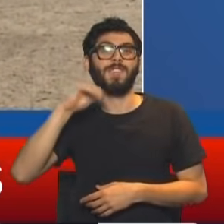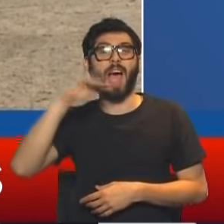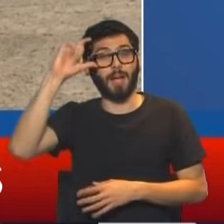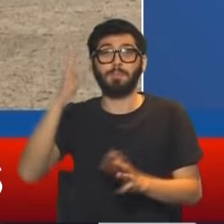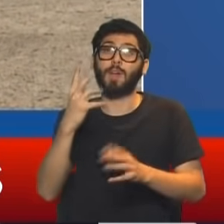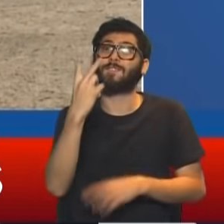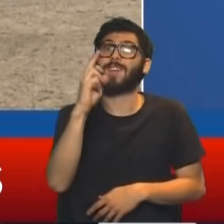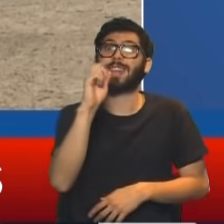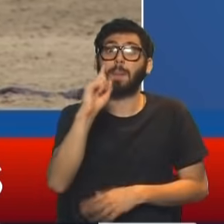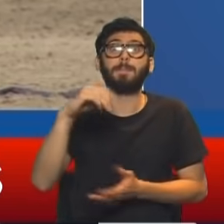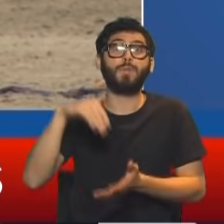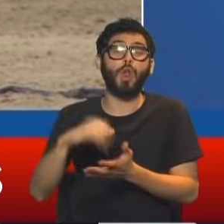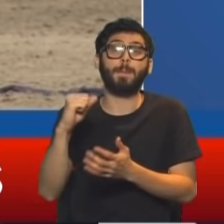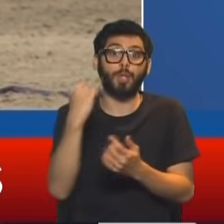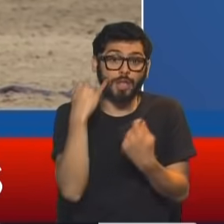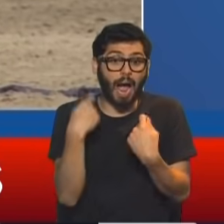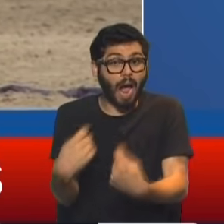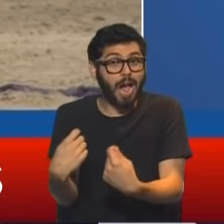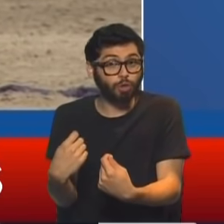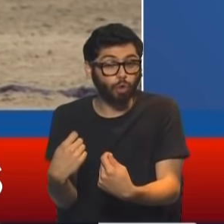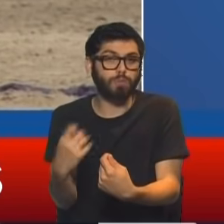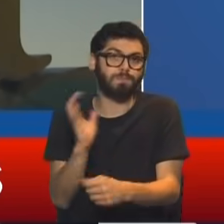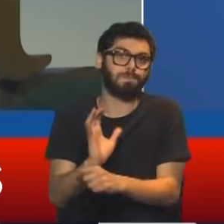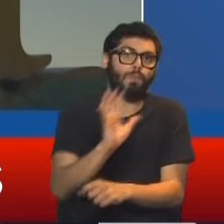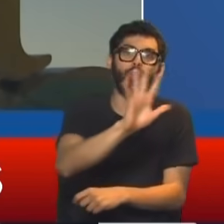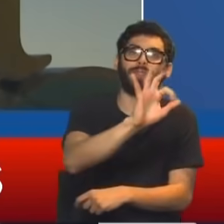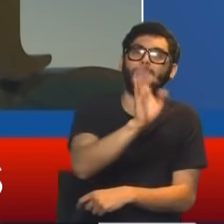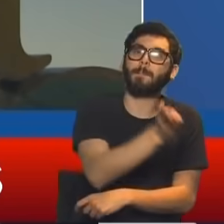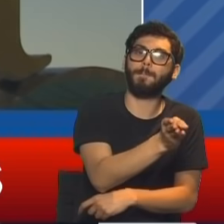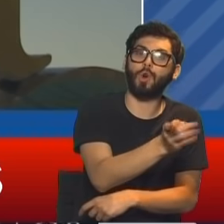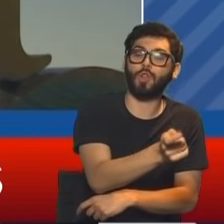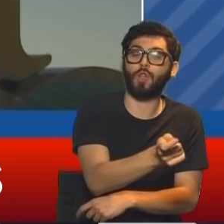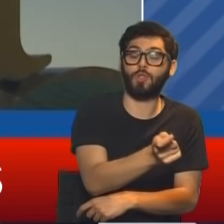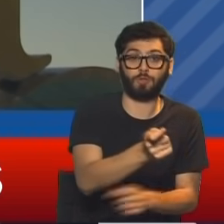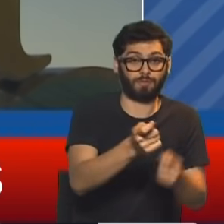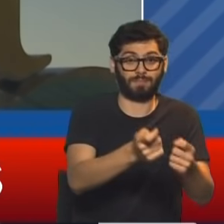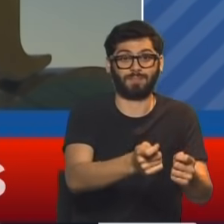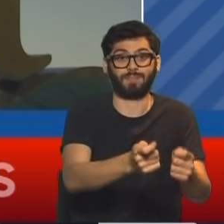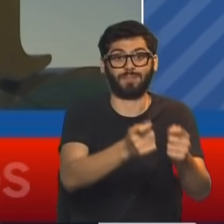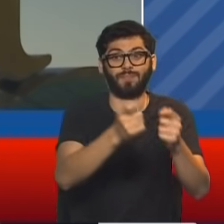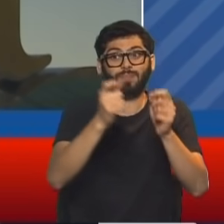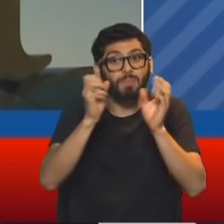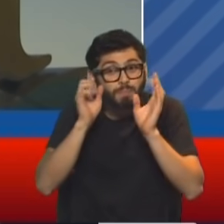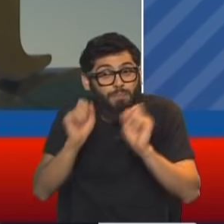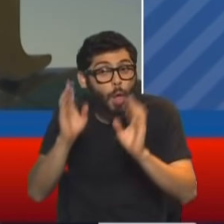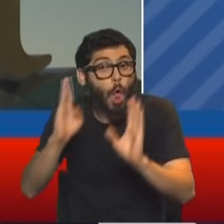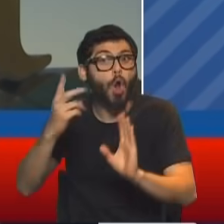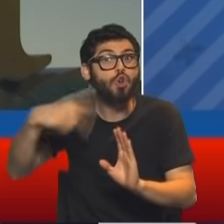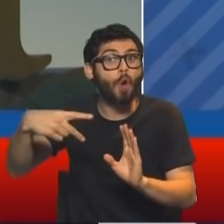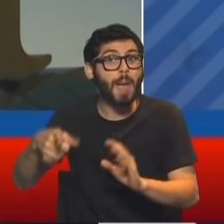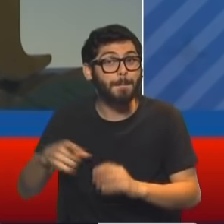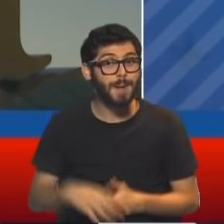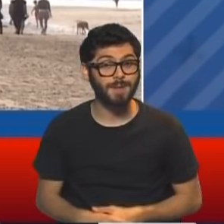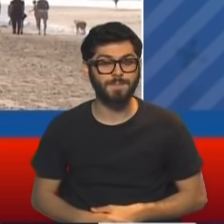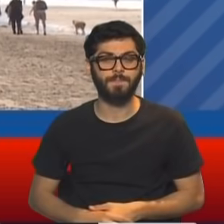20.000 millones de pesos gastados en este programa, de los cuales el 50% se dedica justamente solo a noviembre. Así que imagínate. Y el